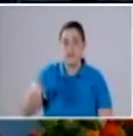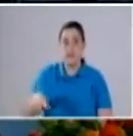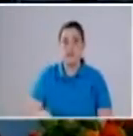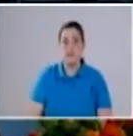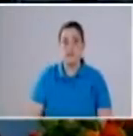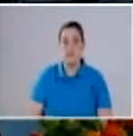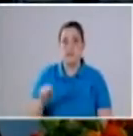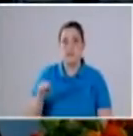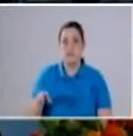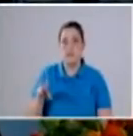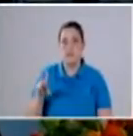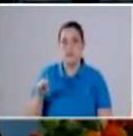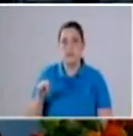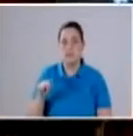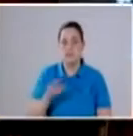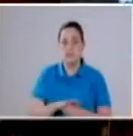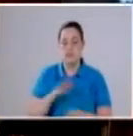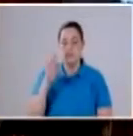Si es el empleado más haragán,